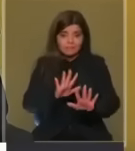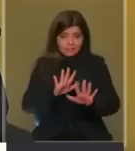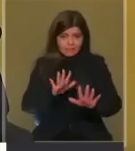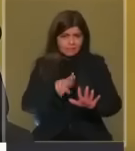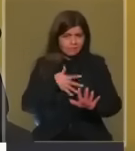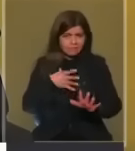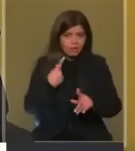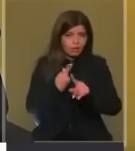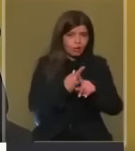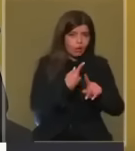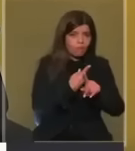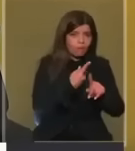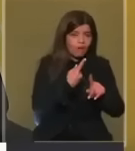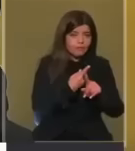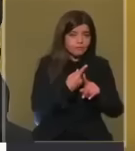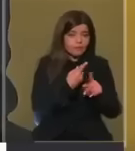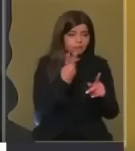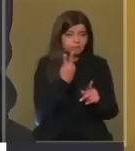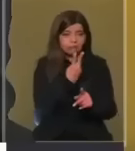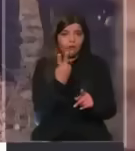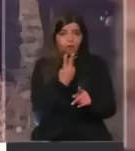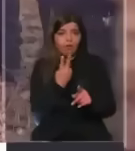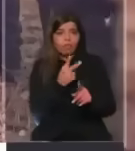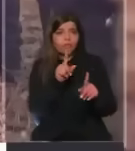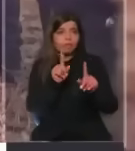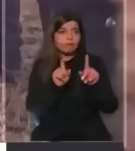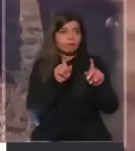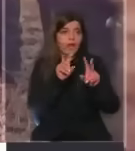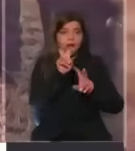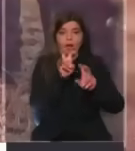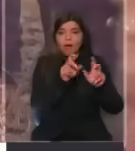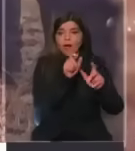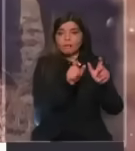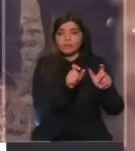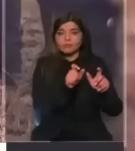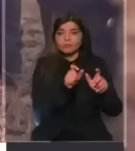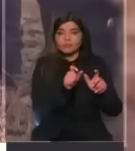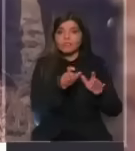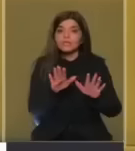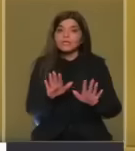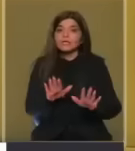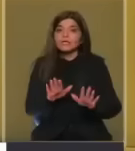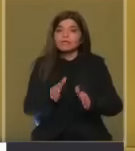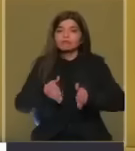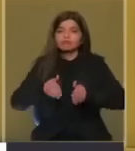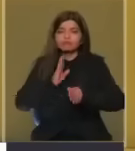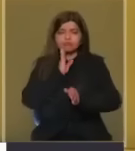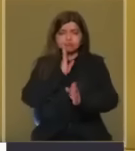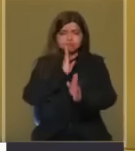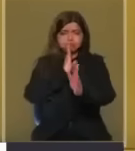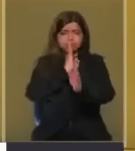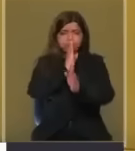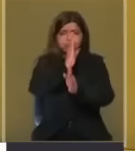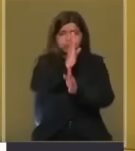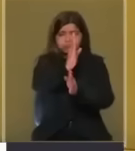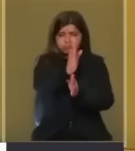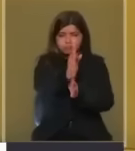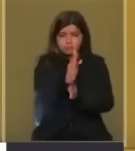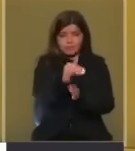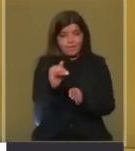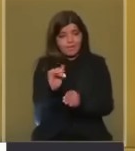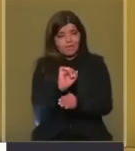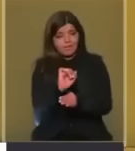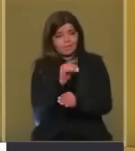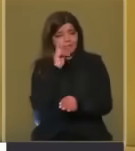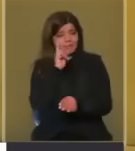estaba conversando Jorge con Tony acerca de unas personas. Hay un camino que es recto, recto, recto, que se ve hasta el final. nosotros veíamos gente